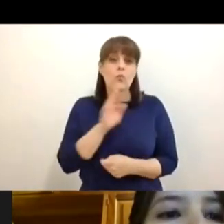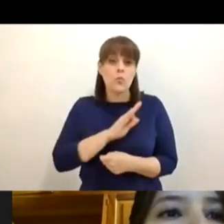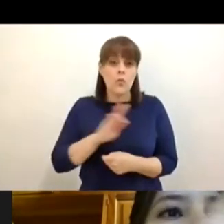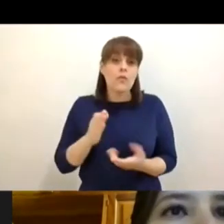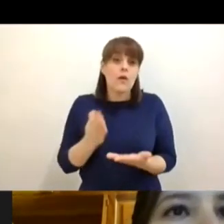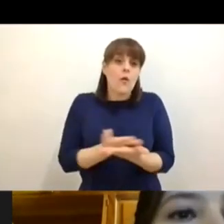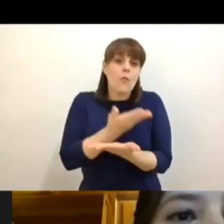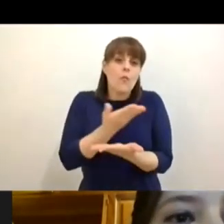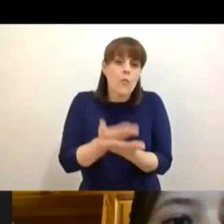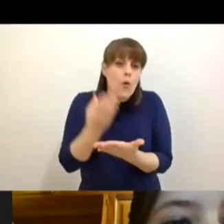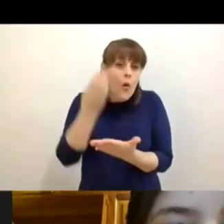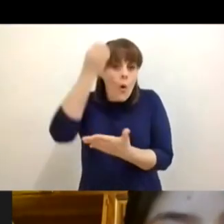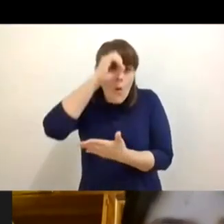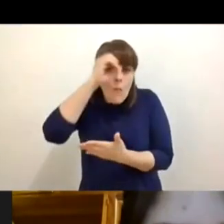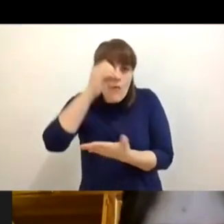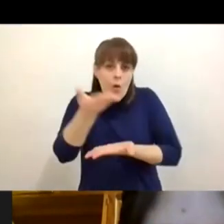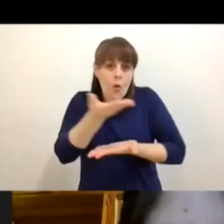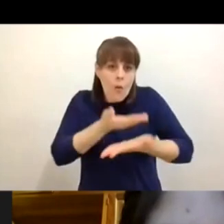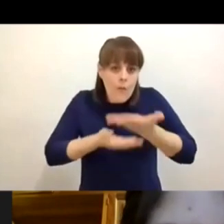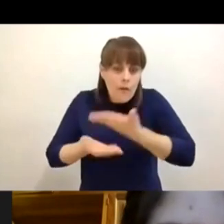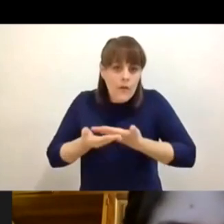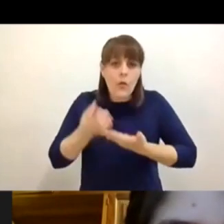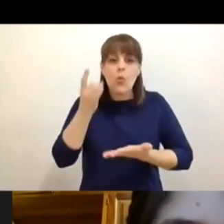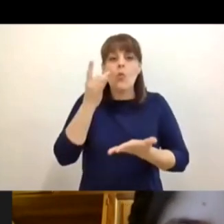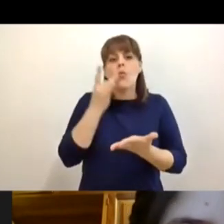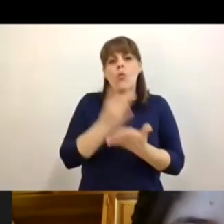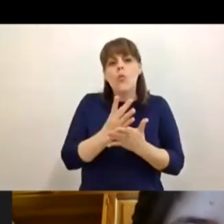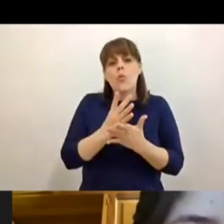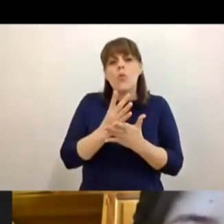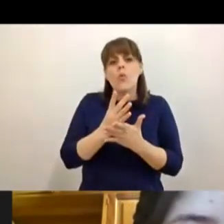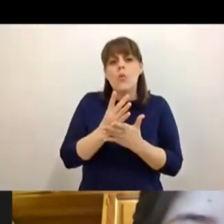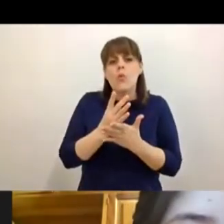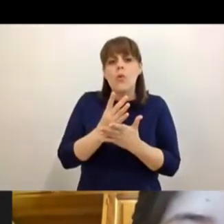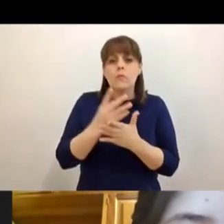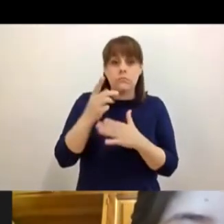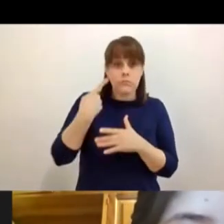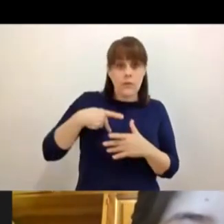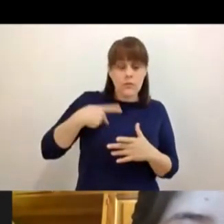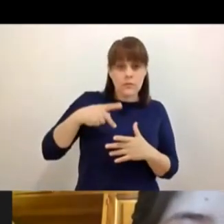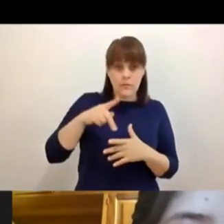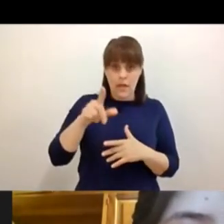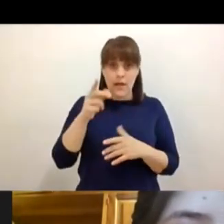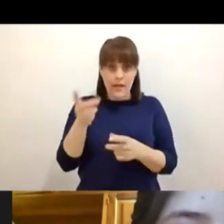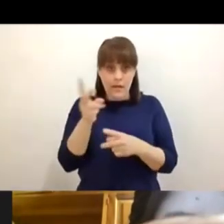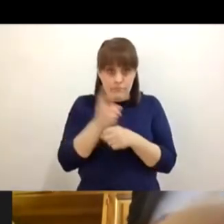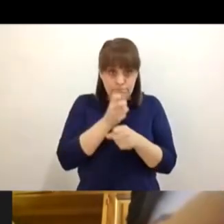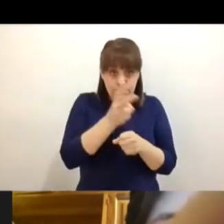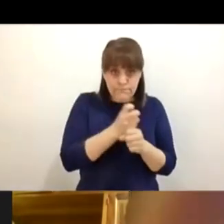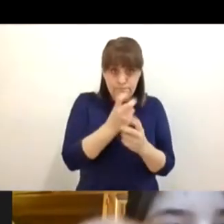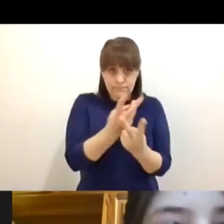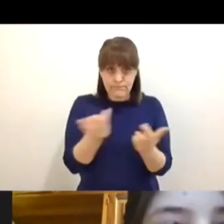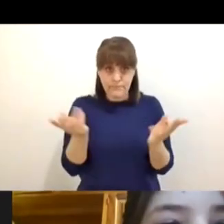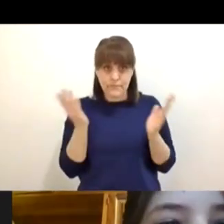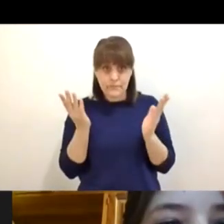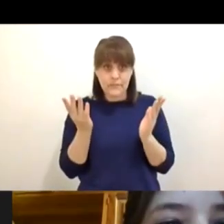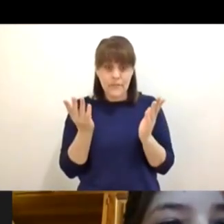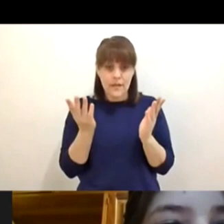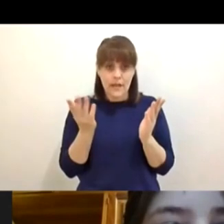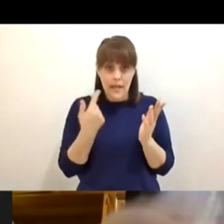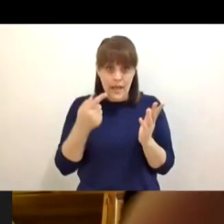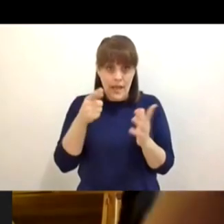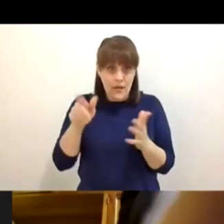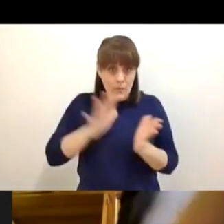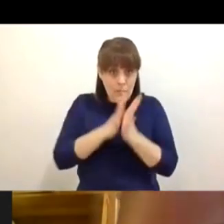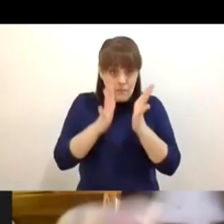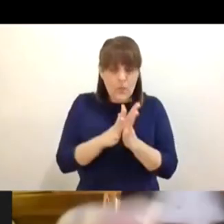este conversatorio con solamente las voces de nuestros especialistas e invitados. Por favor, comuníquense con nosotros. Por